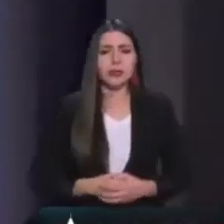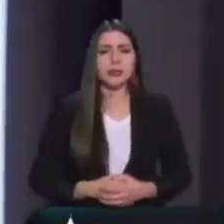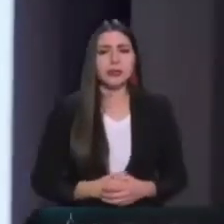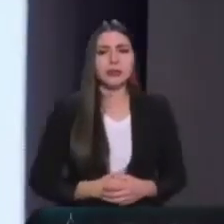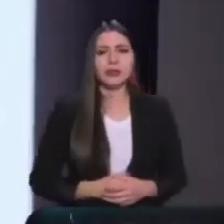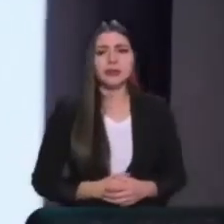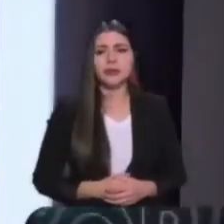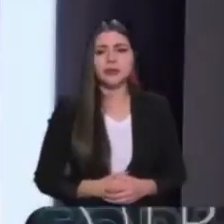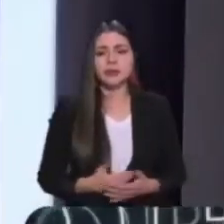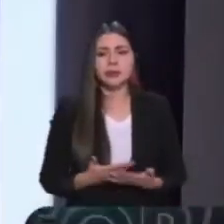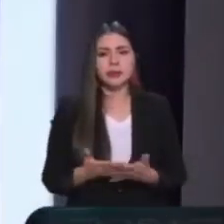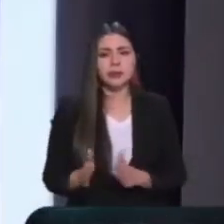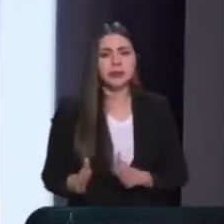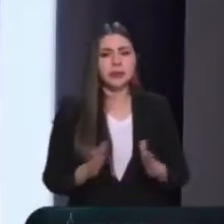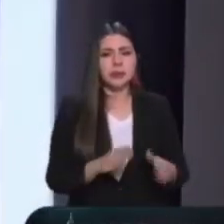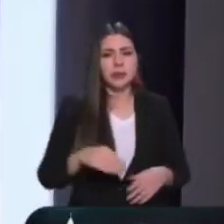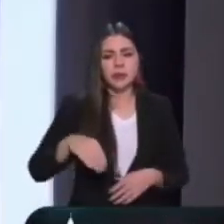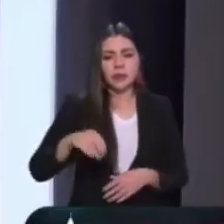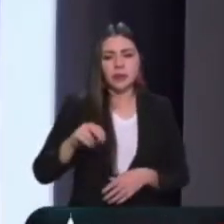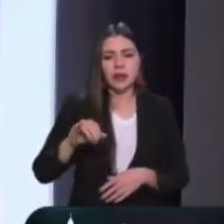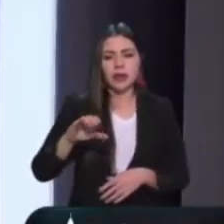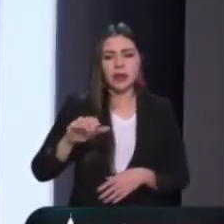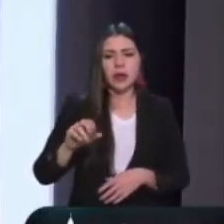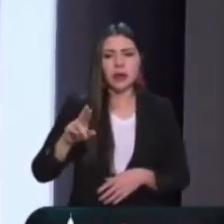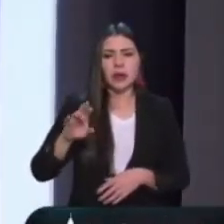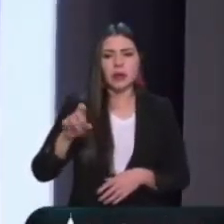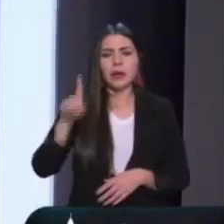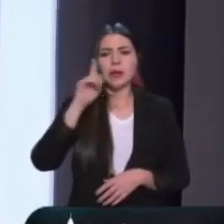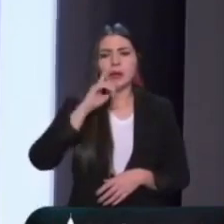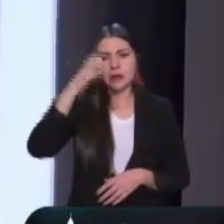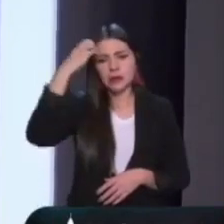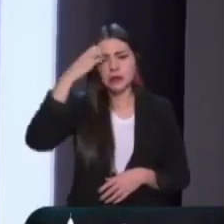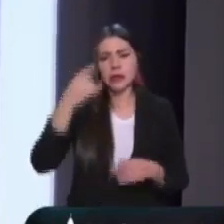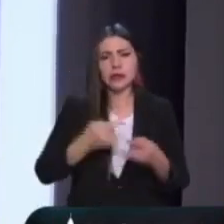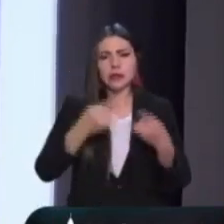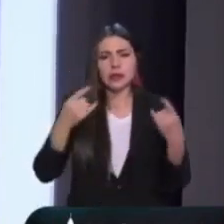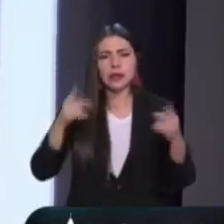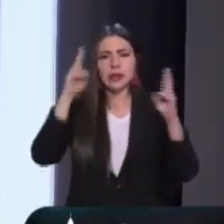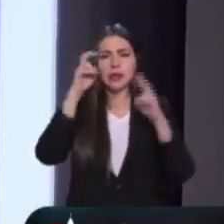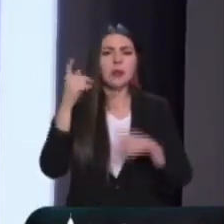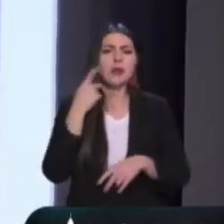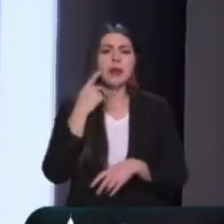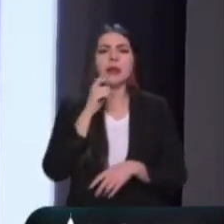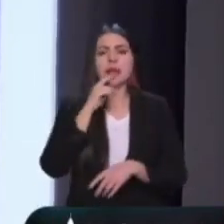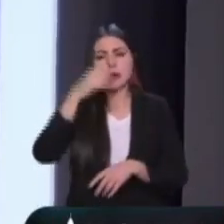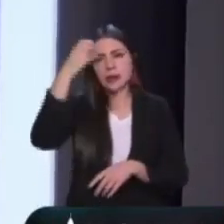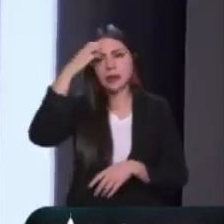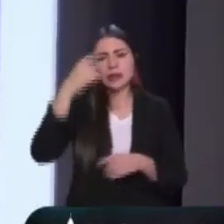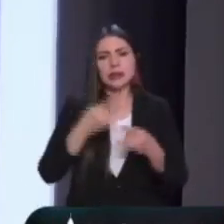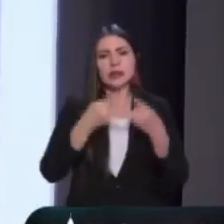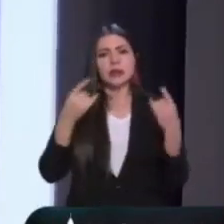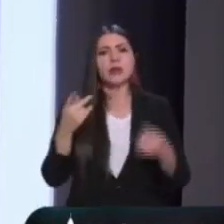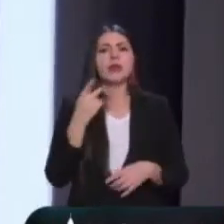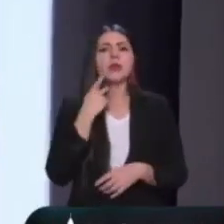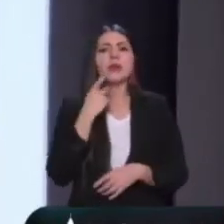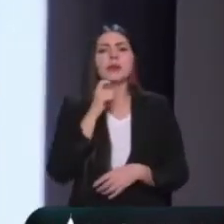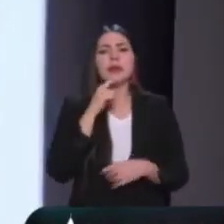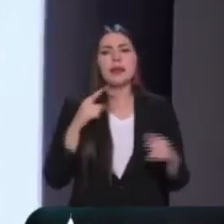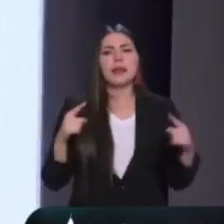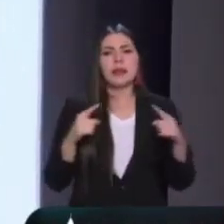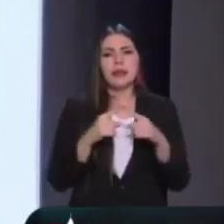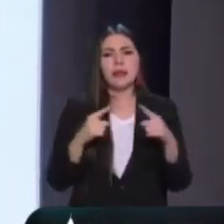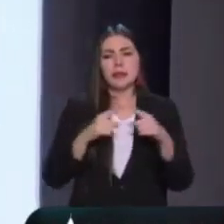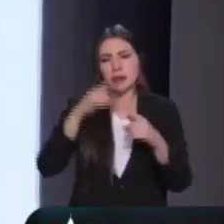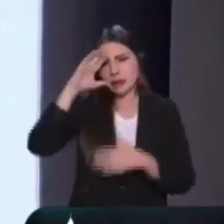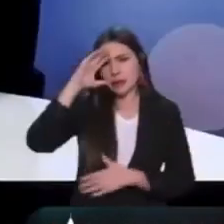Bueno, y se encuentra con nosotros Mónica Uribe, ella es politóloga, es historiadora también y especialista en historia política, justamente de la Iglesia